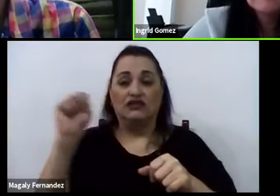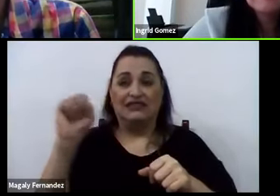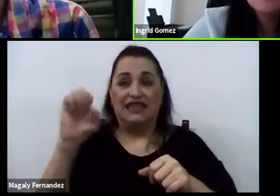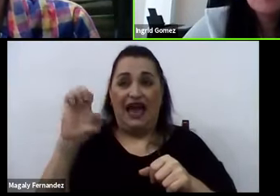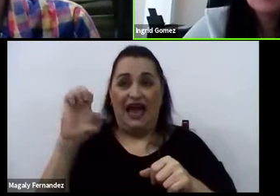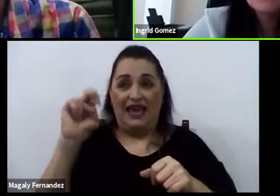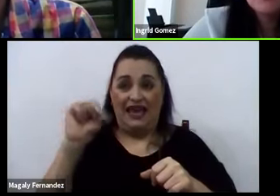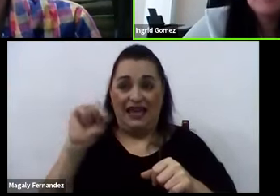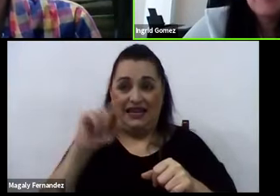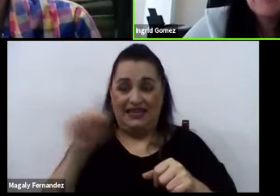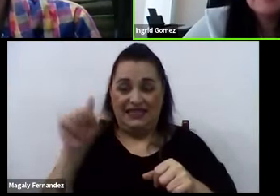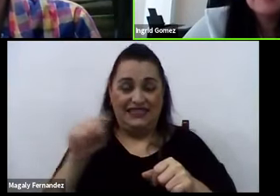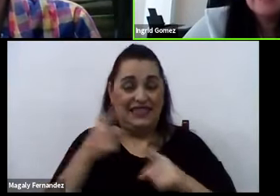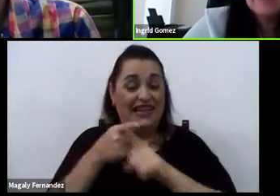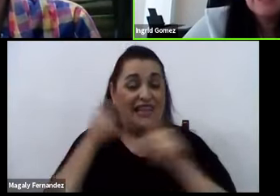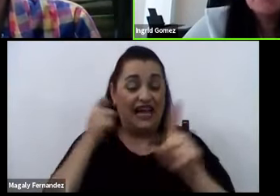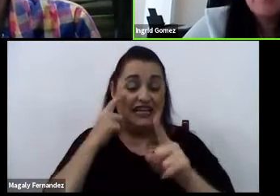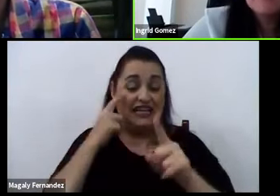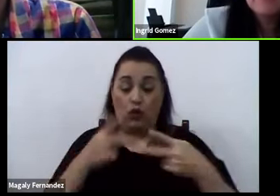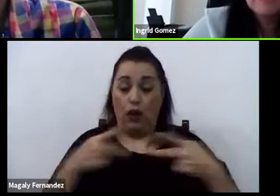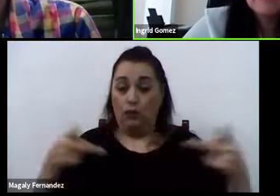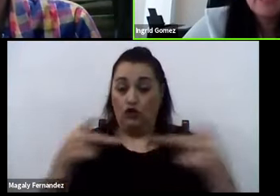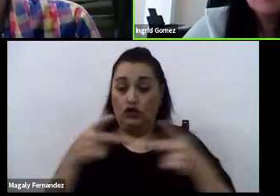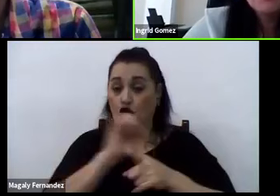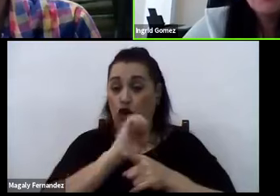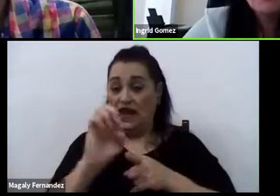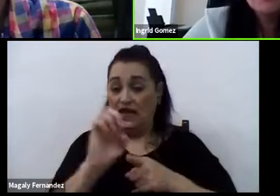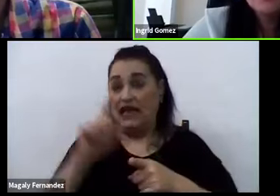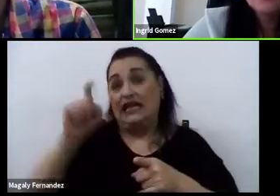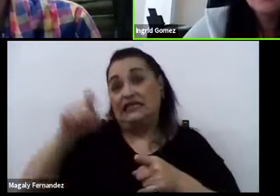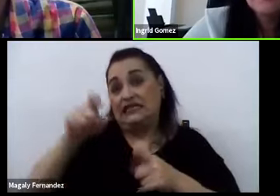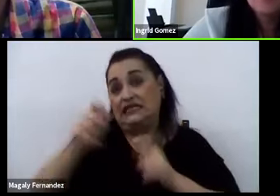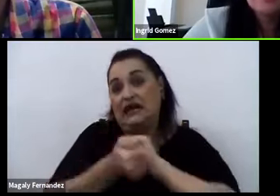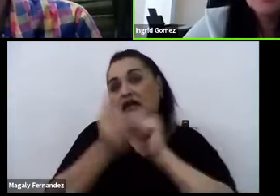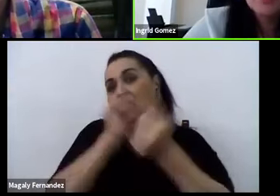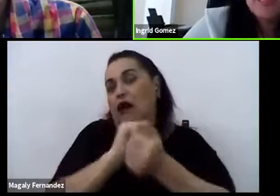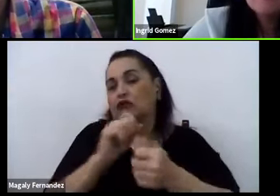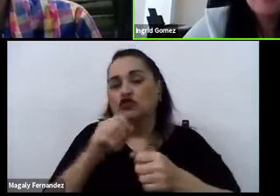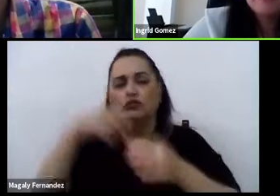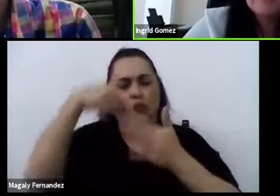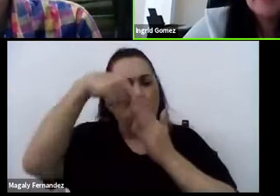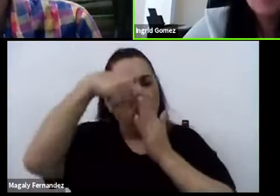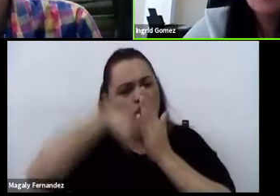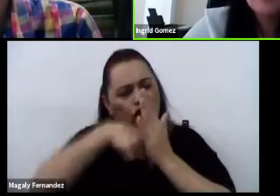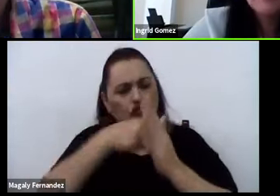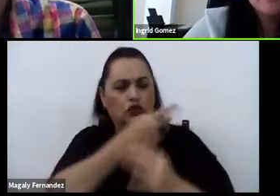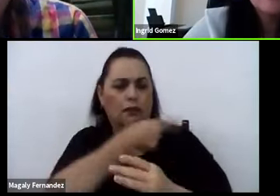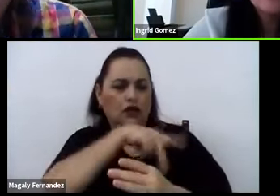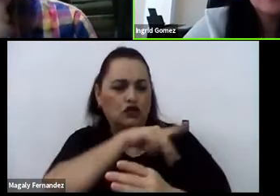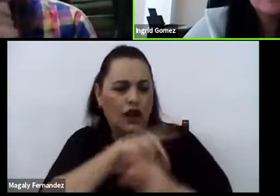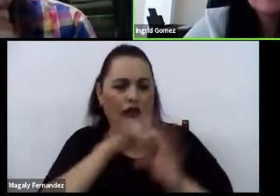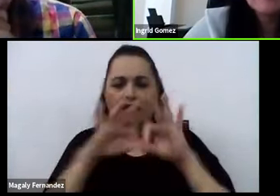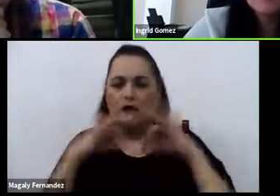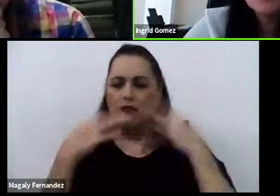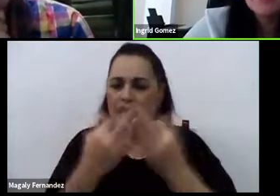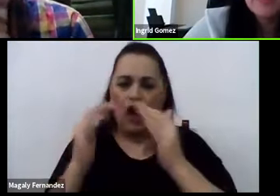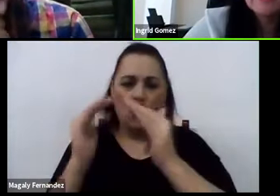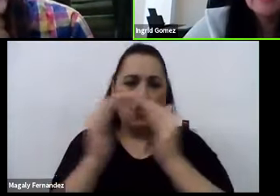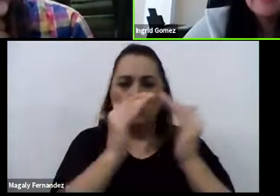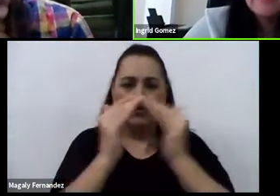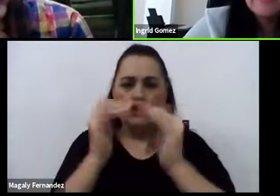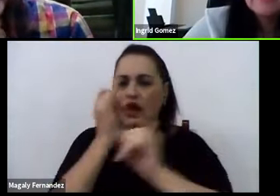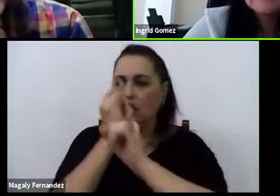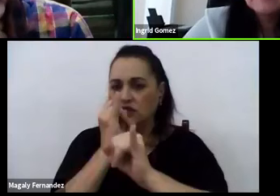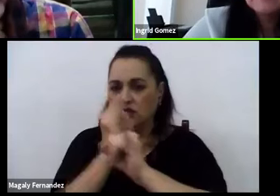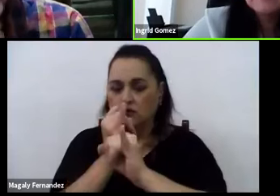inequidades, desde una posición ética, va a requerir cambios profundos en lo personal, familiar, comunitario e